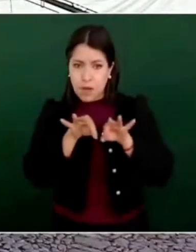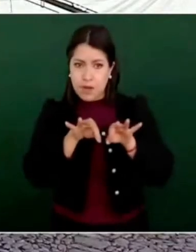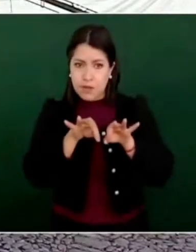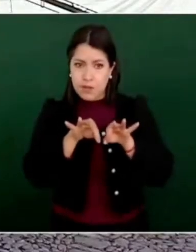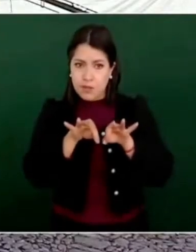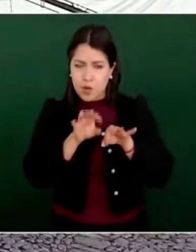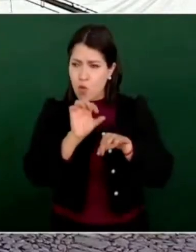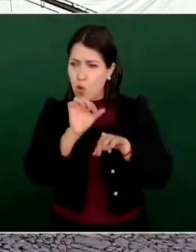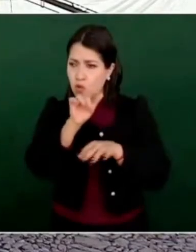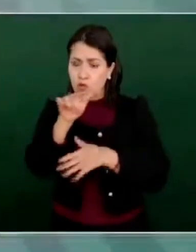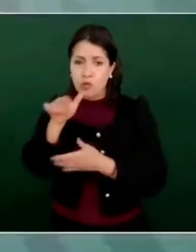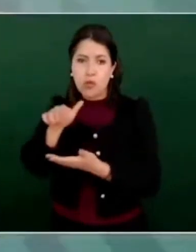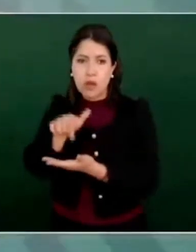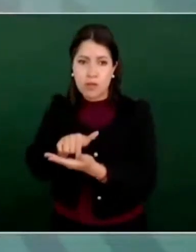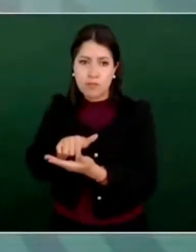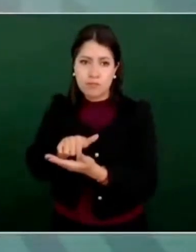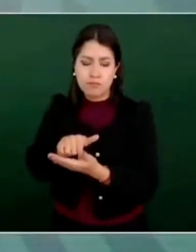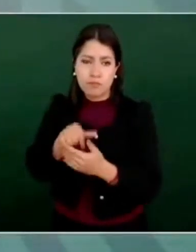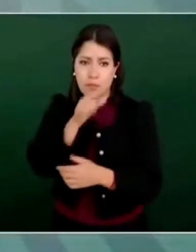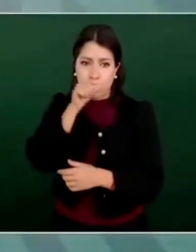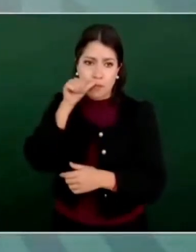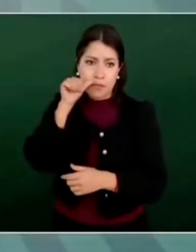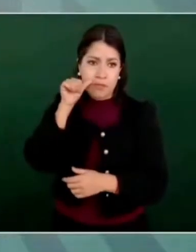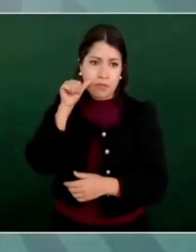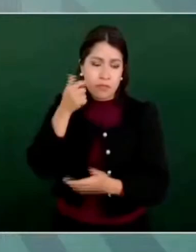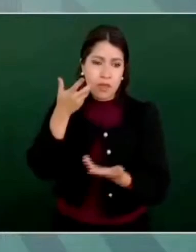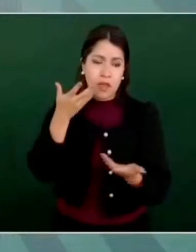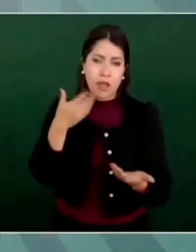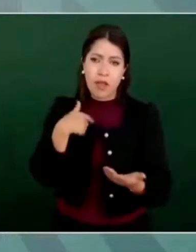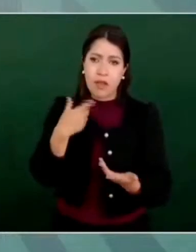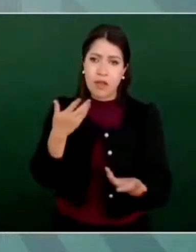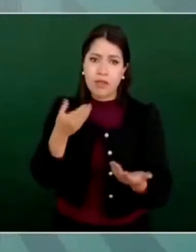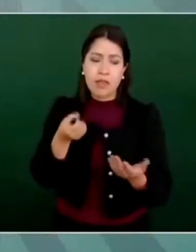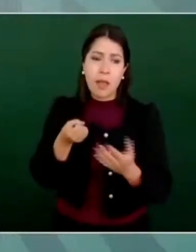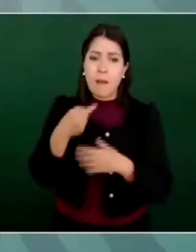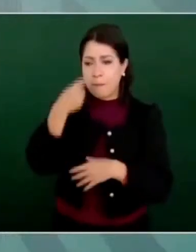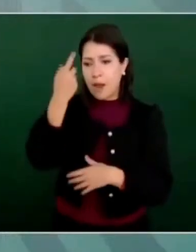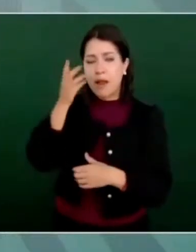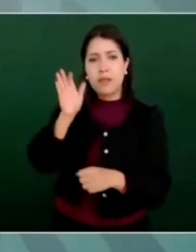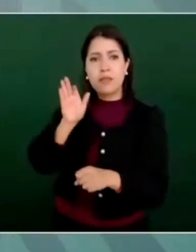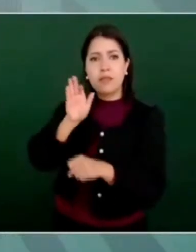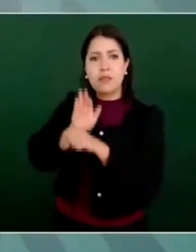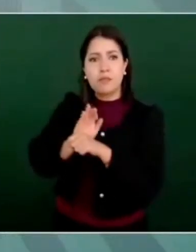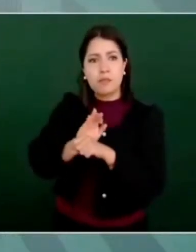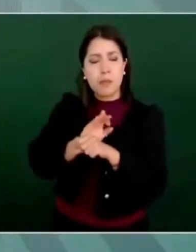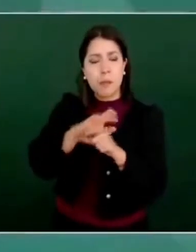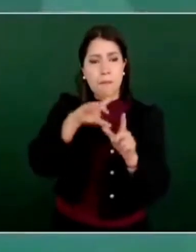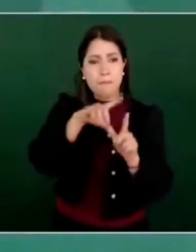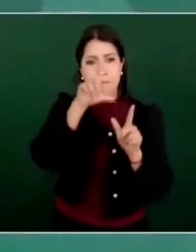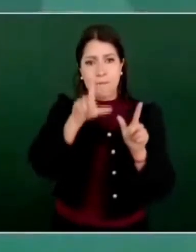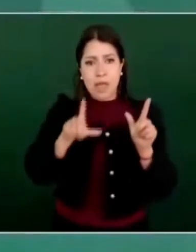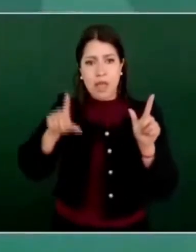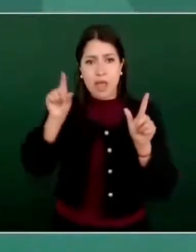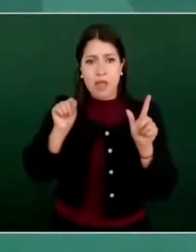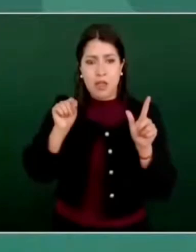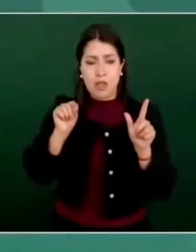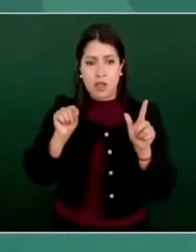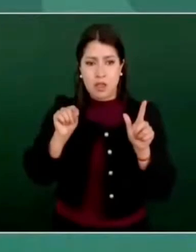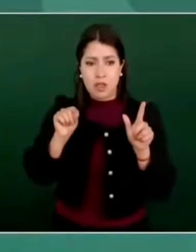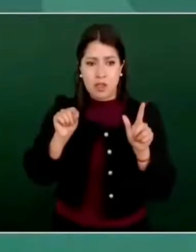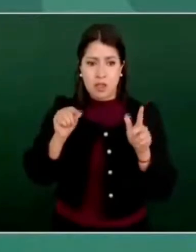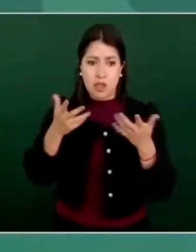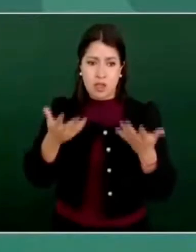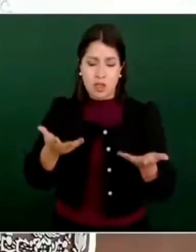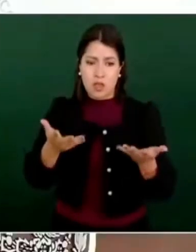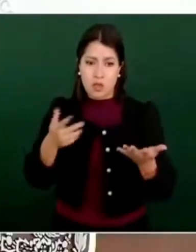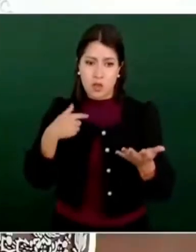Juárez sale a su peregrinar a la defensa de la República y entra Maximiliano.